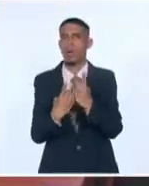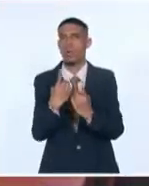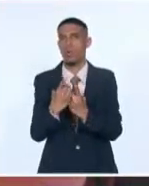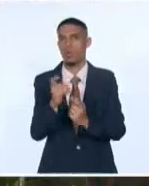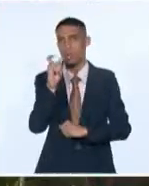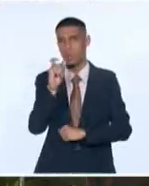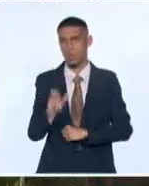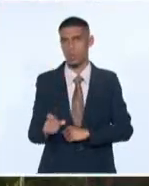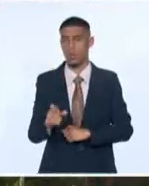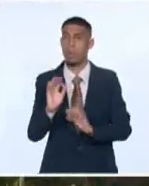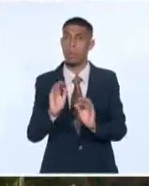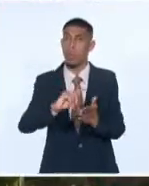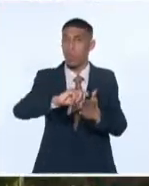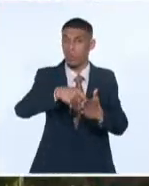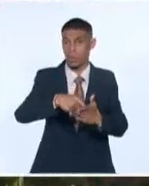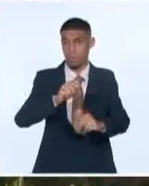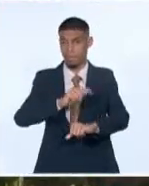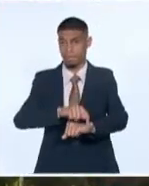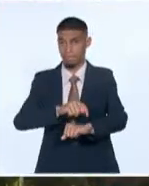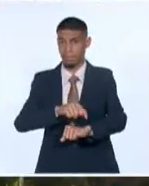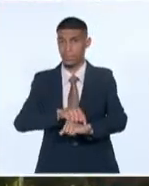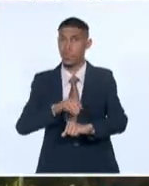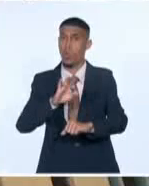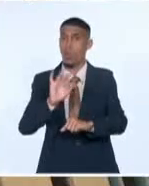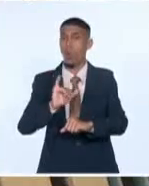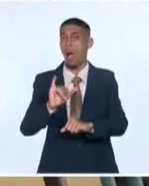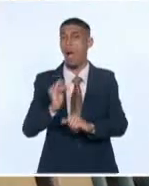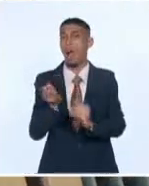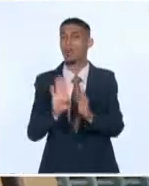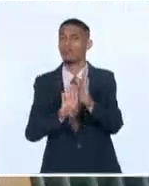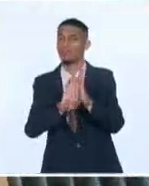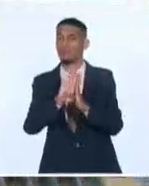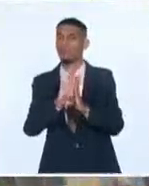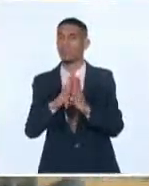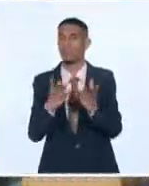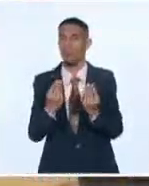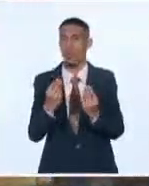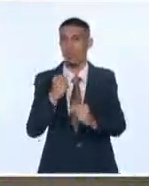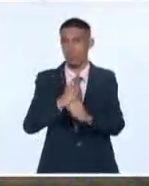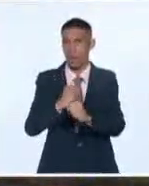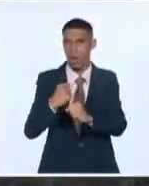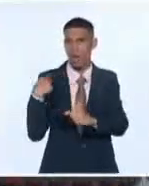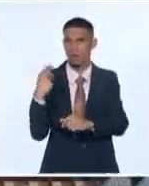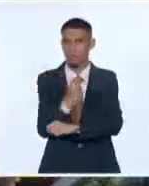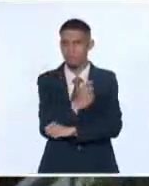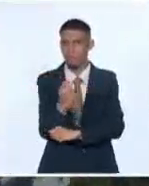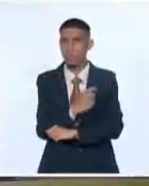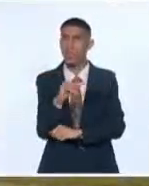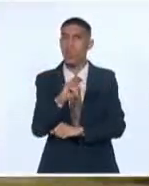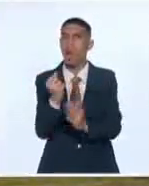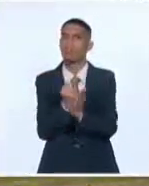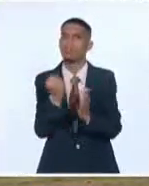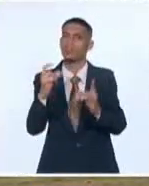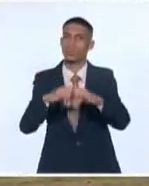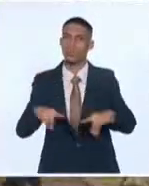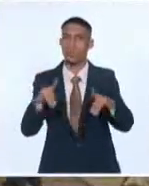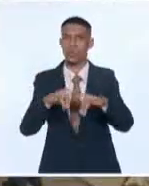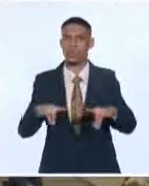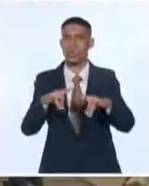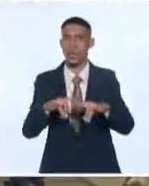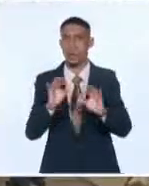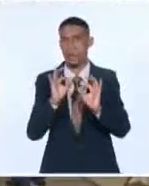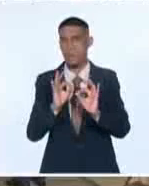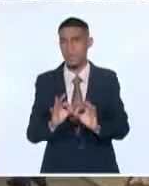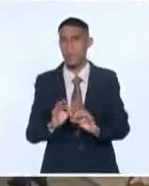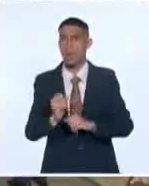los contratos por horas, el incremento de la carga docente y la incorporación a las aulas de graduados universitarios en los planteles de las